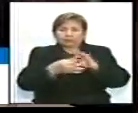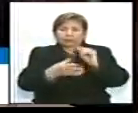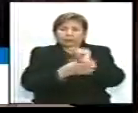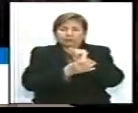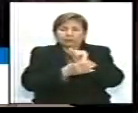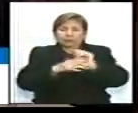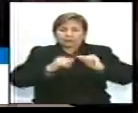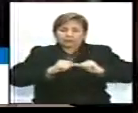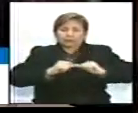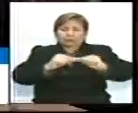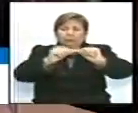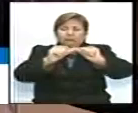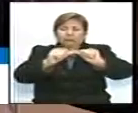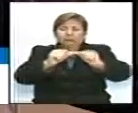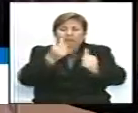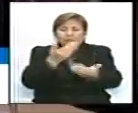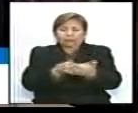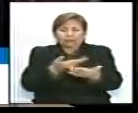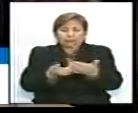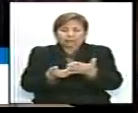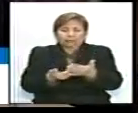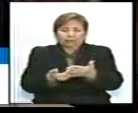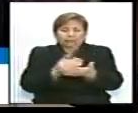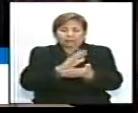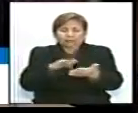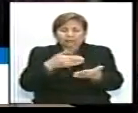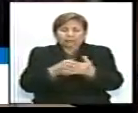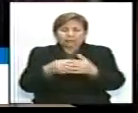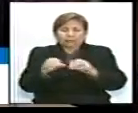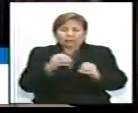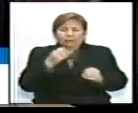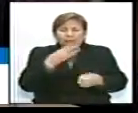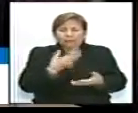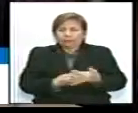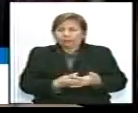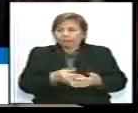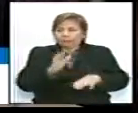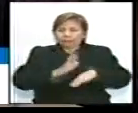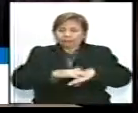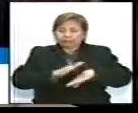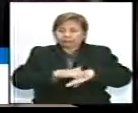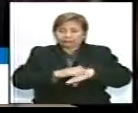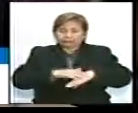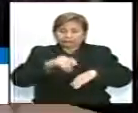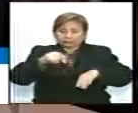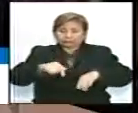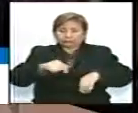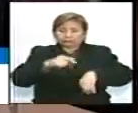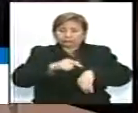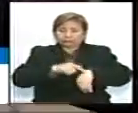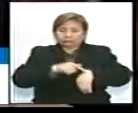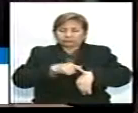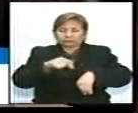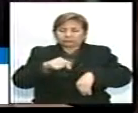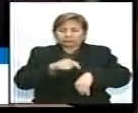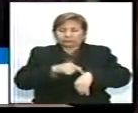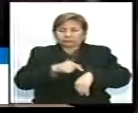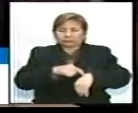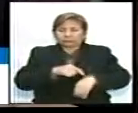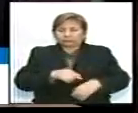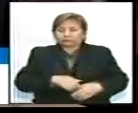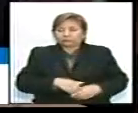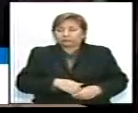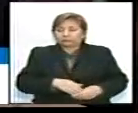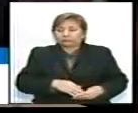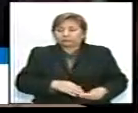contra este señor, de probarse todos estos hechos delictivos. Pero advierto, en este momento, a estas horas,